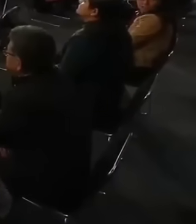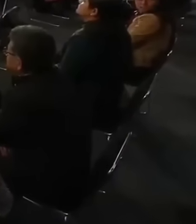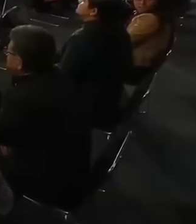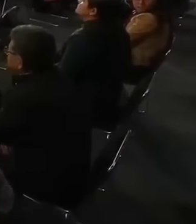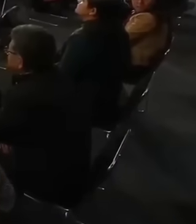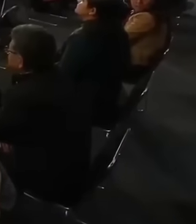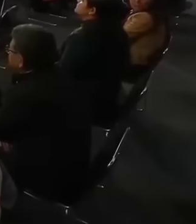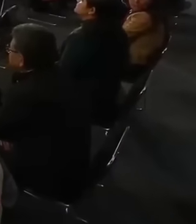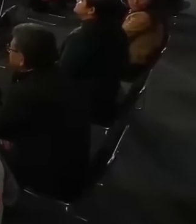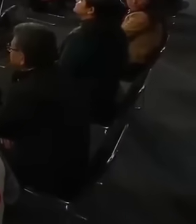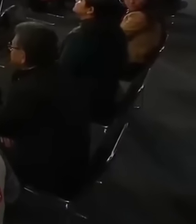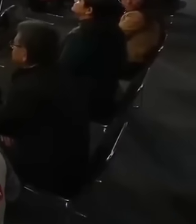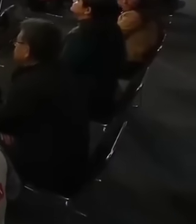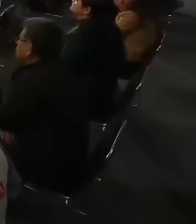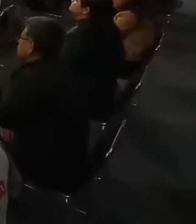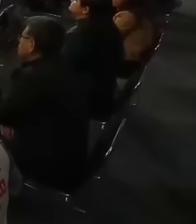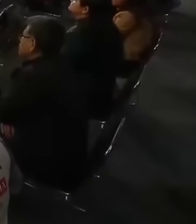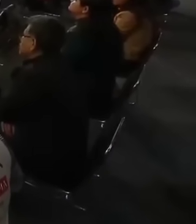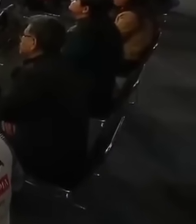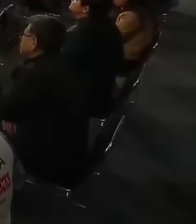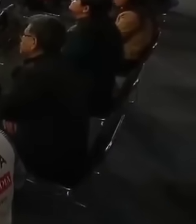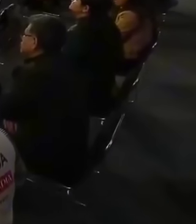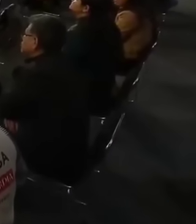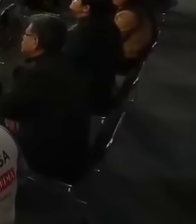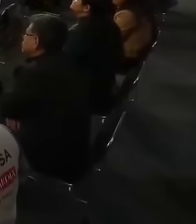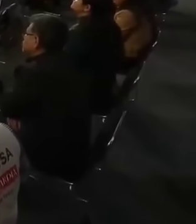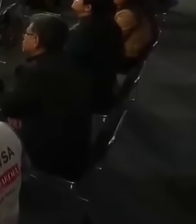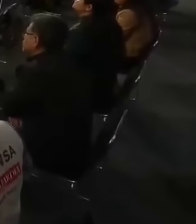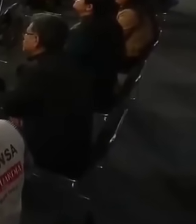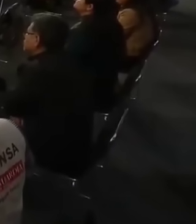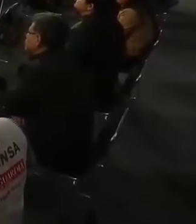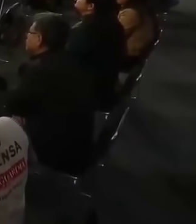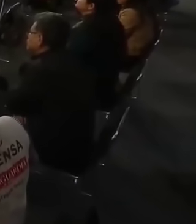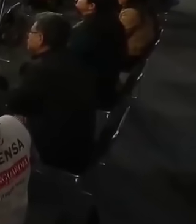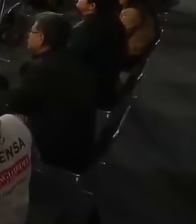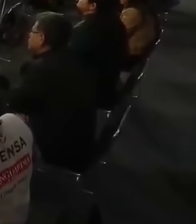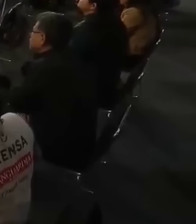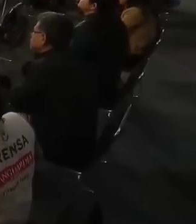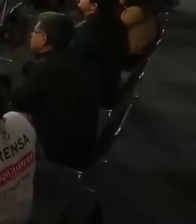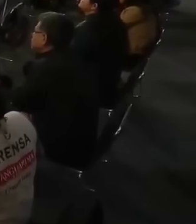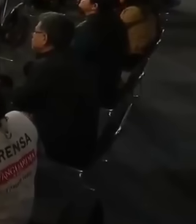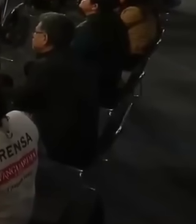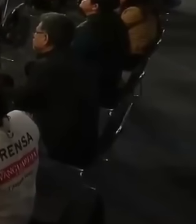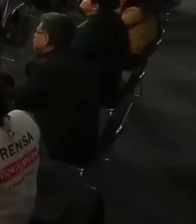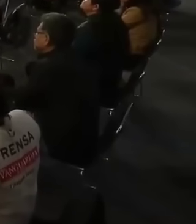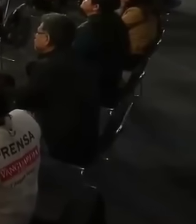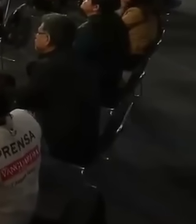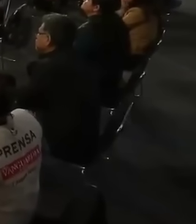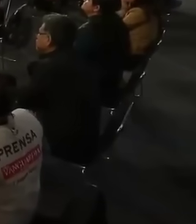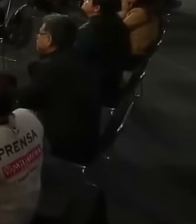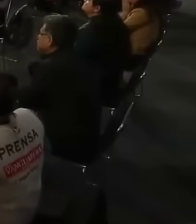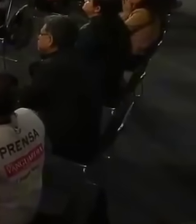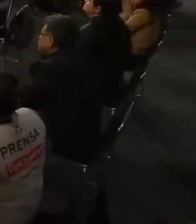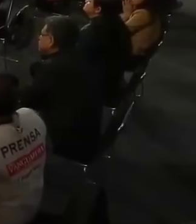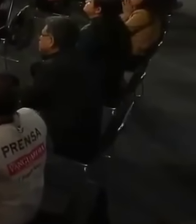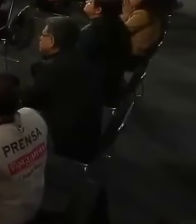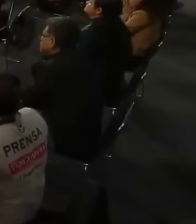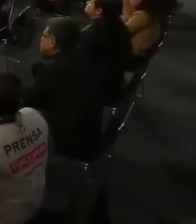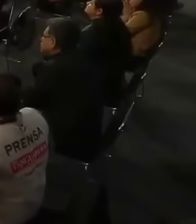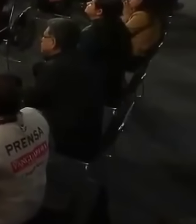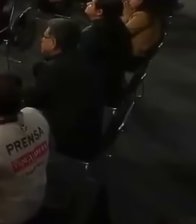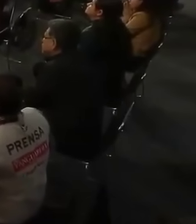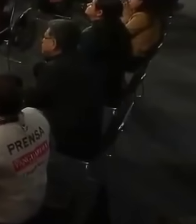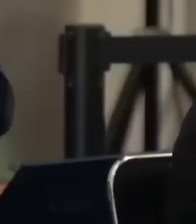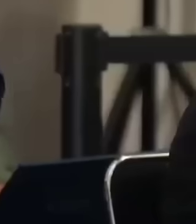la Miguel Hidalgo Sí mucha gente no recuerda eso cuando ella se fue Si tan ex gona fregona como dice que es no hubiera